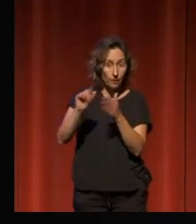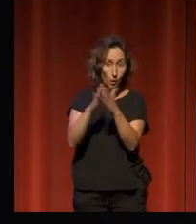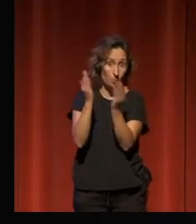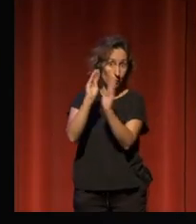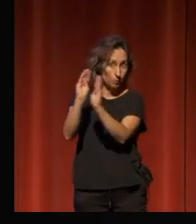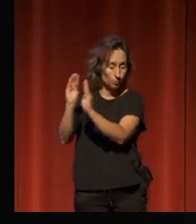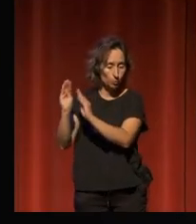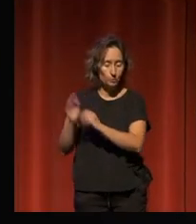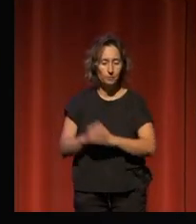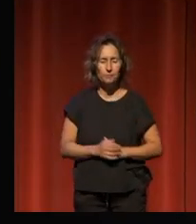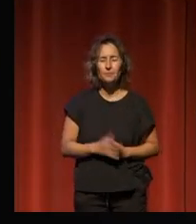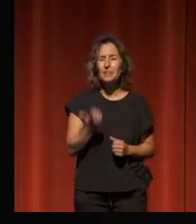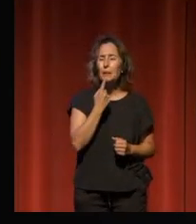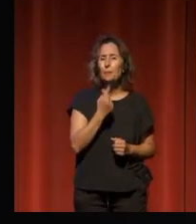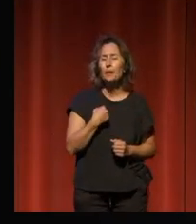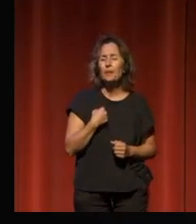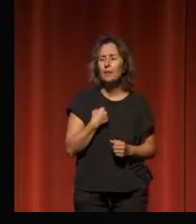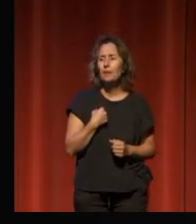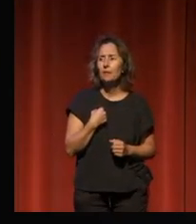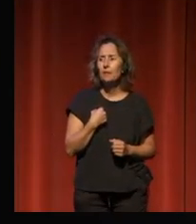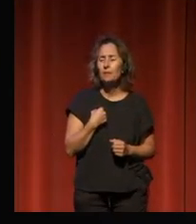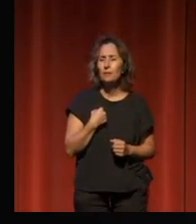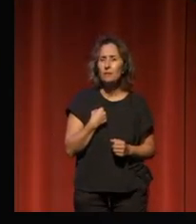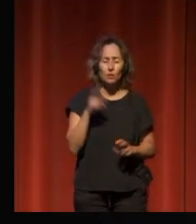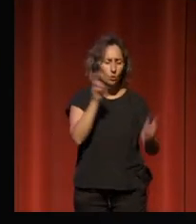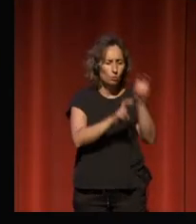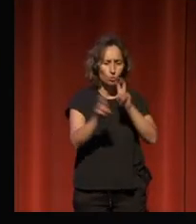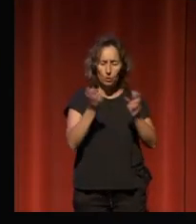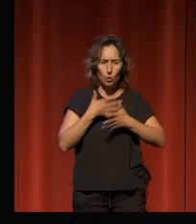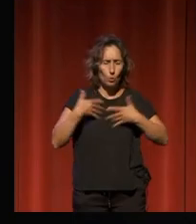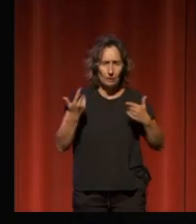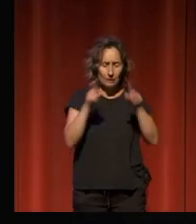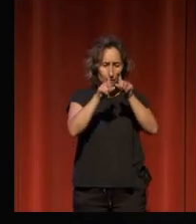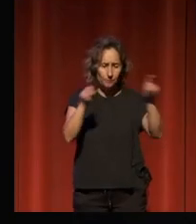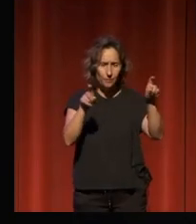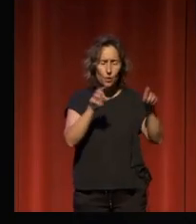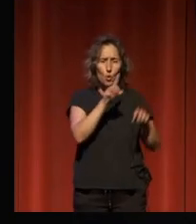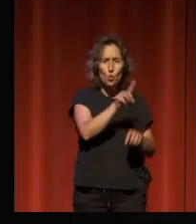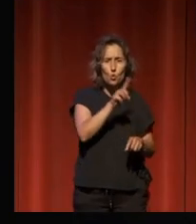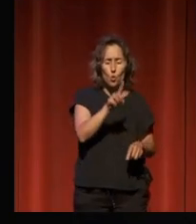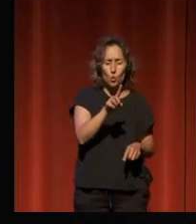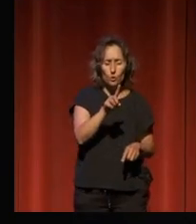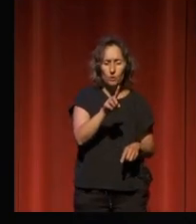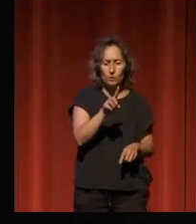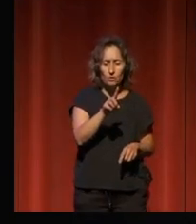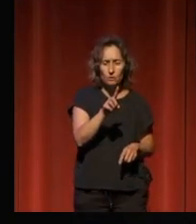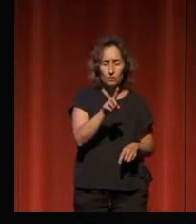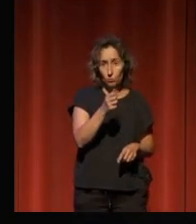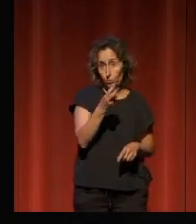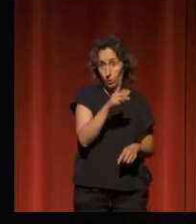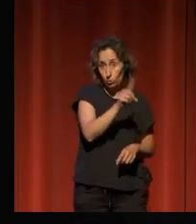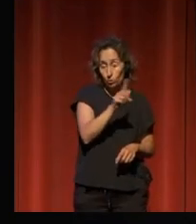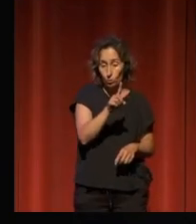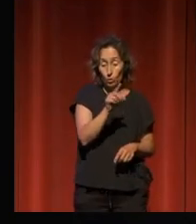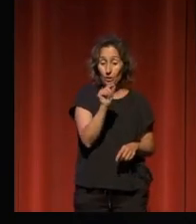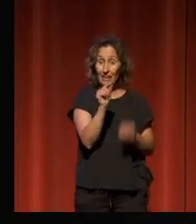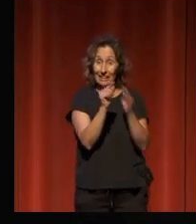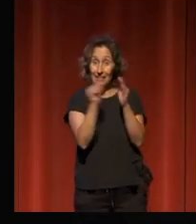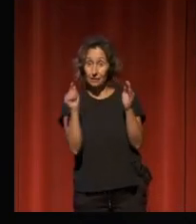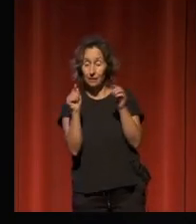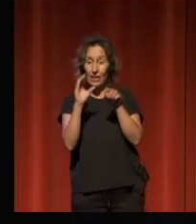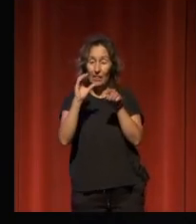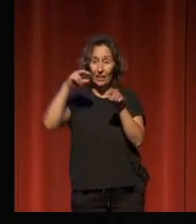biblioteca me dicen que hay que buscar en cualquier buscador lo siguiente 11 números ordinales espacio